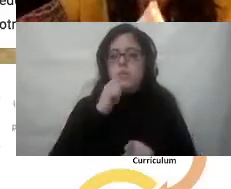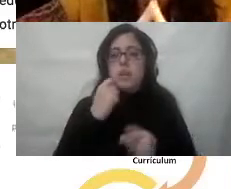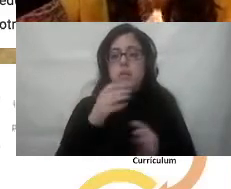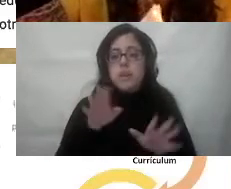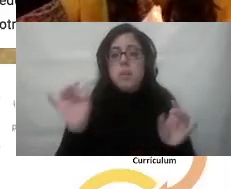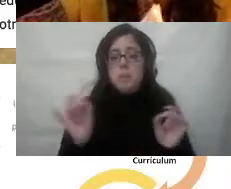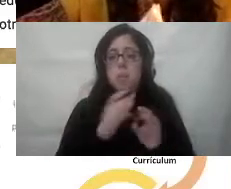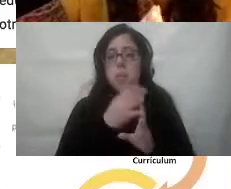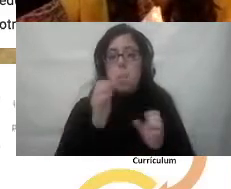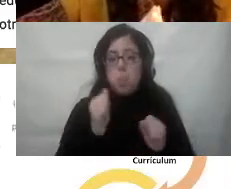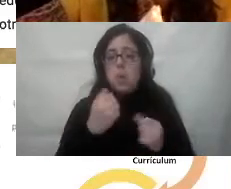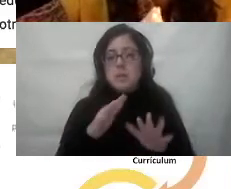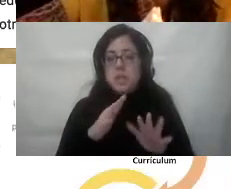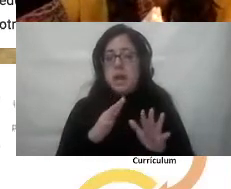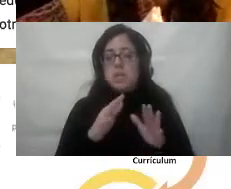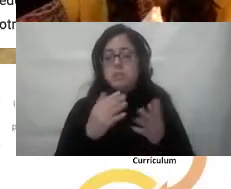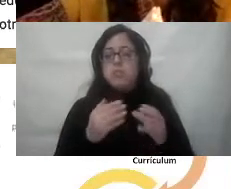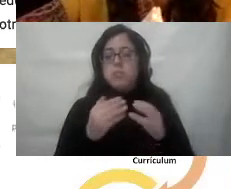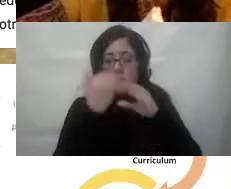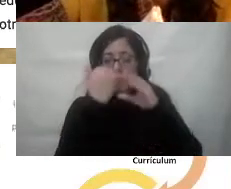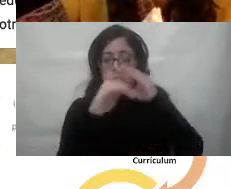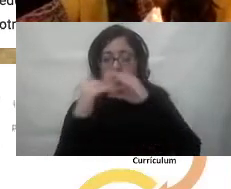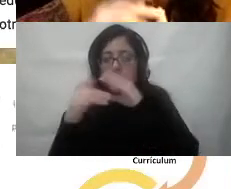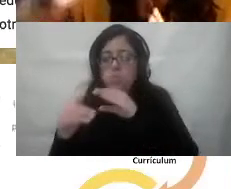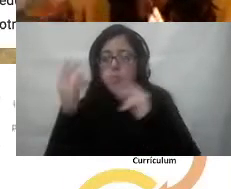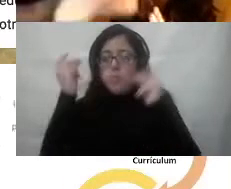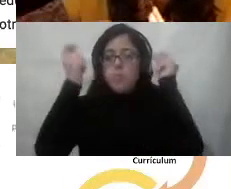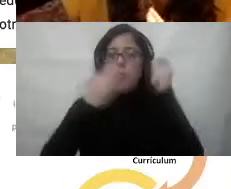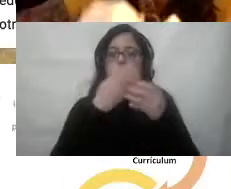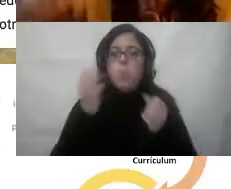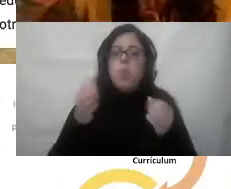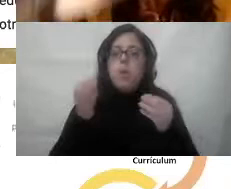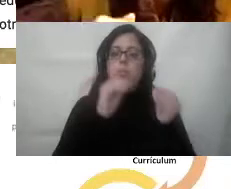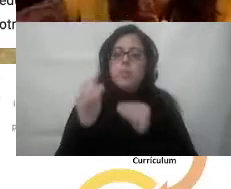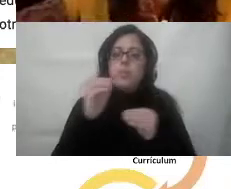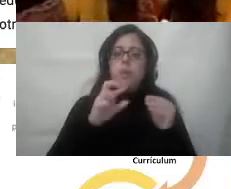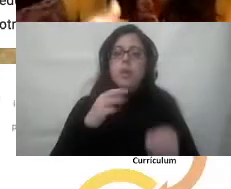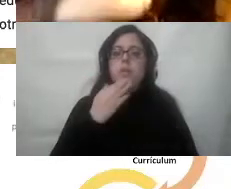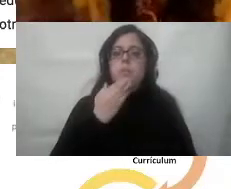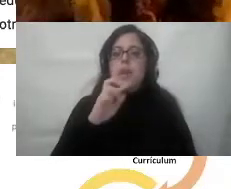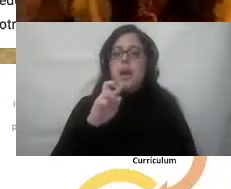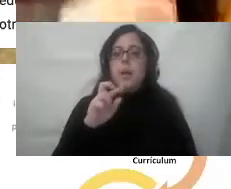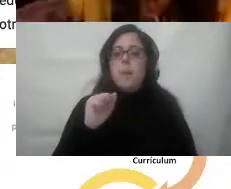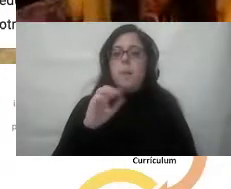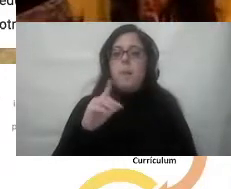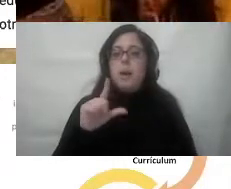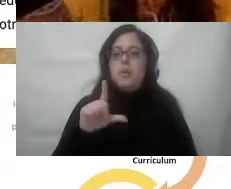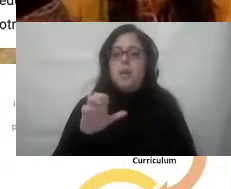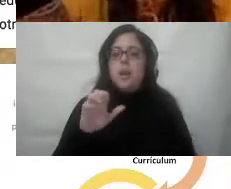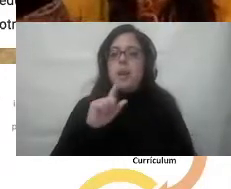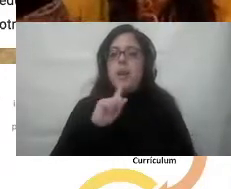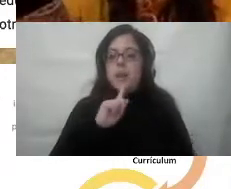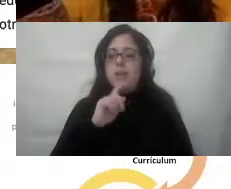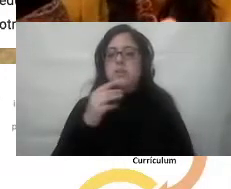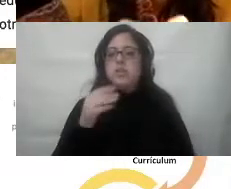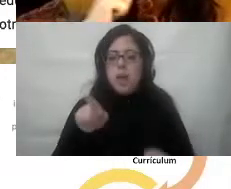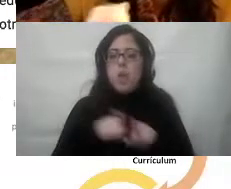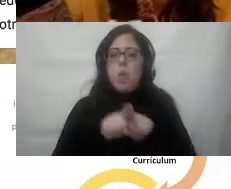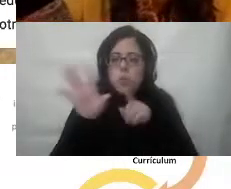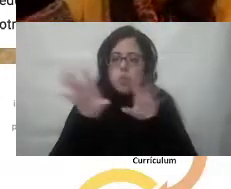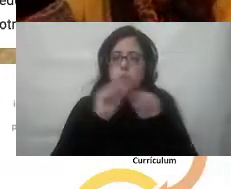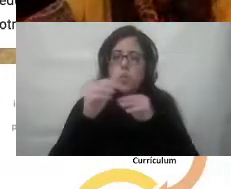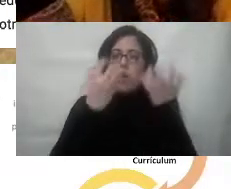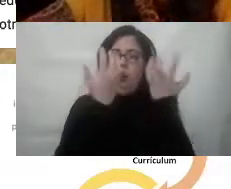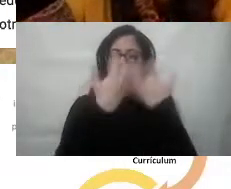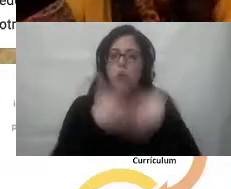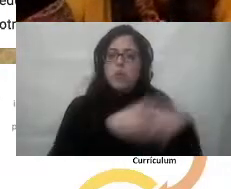llegar también como ideas para poder elaborarlo, el Padlet además recoge, yo soy muy fan, recoge esto sistematizado y ordenadito